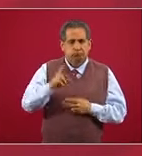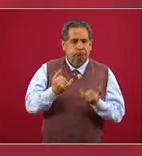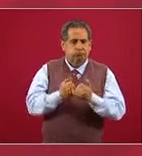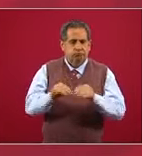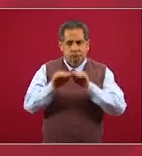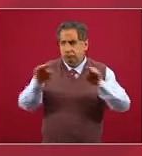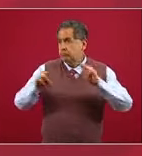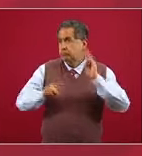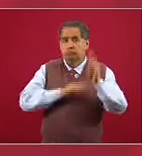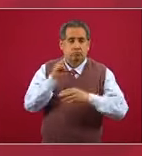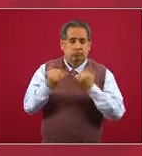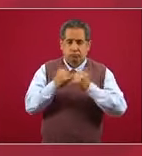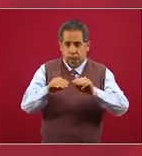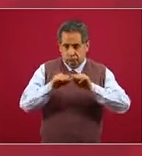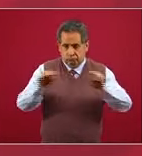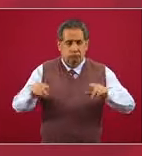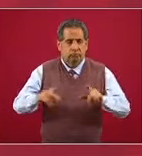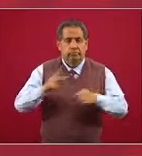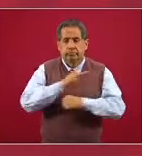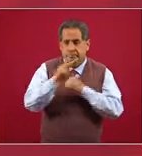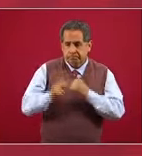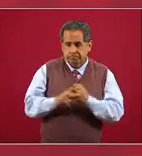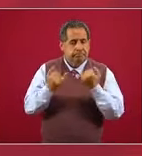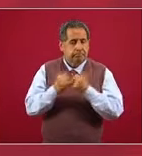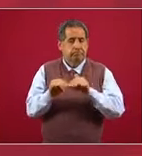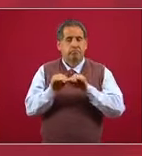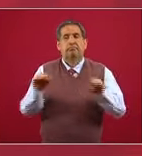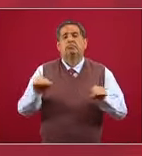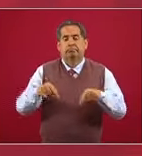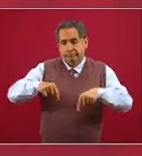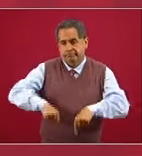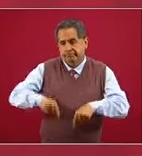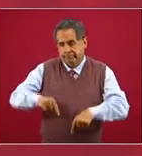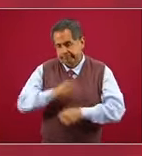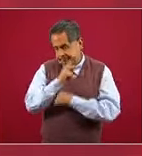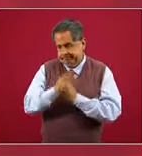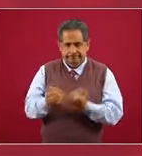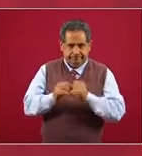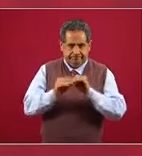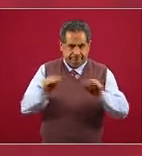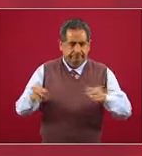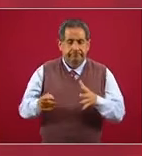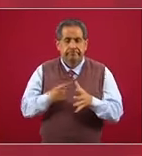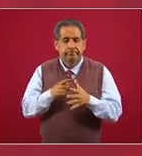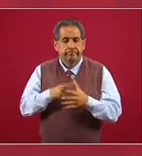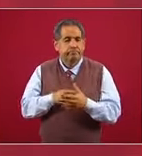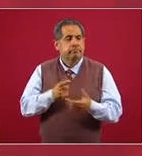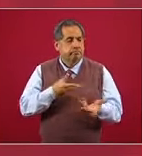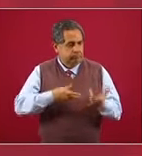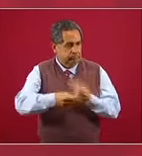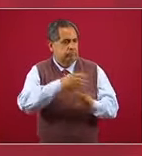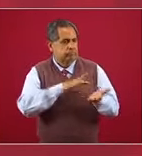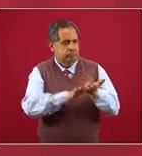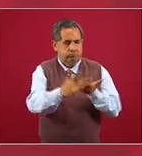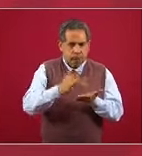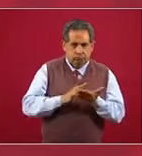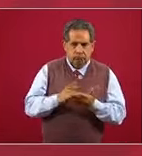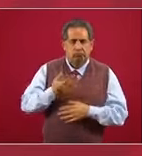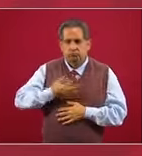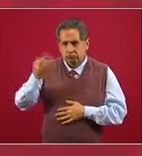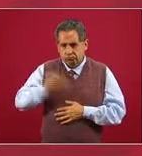equidad global, la equidad nacional, que en este caso es la que aplica el país, la reciprocidad y la